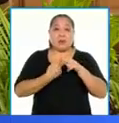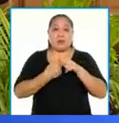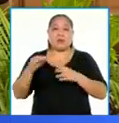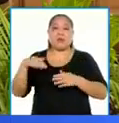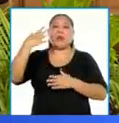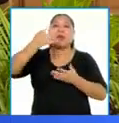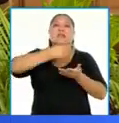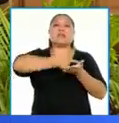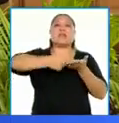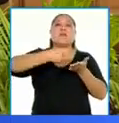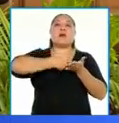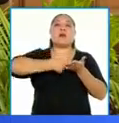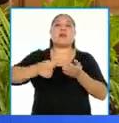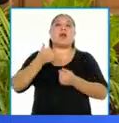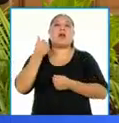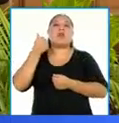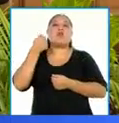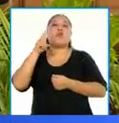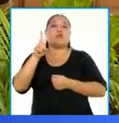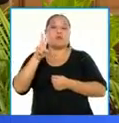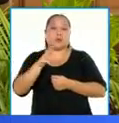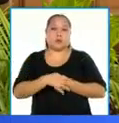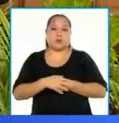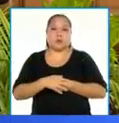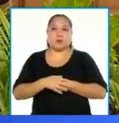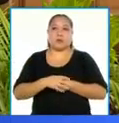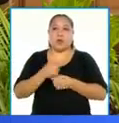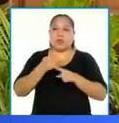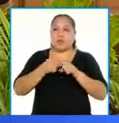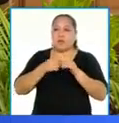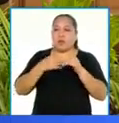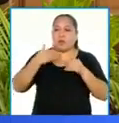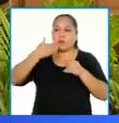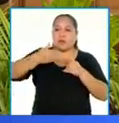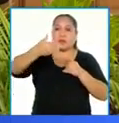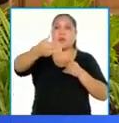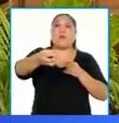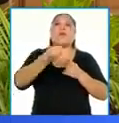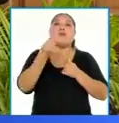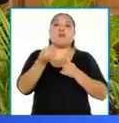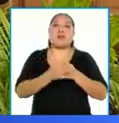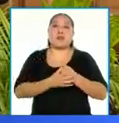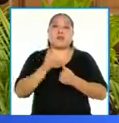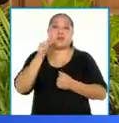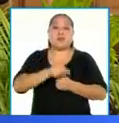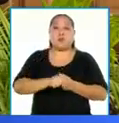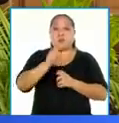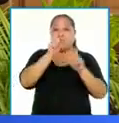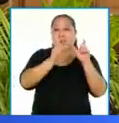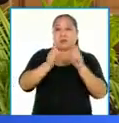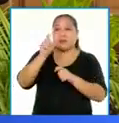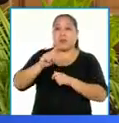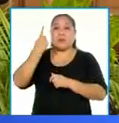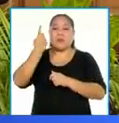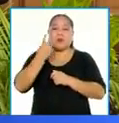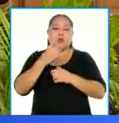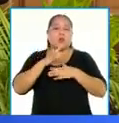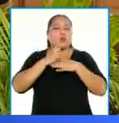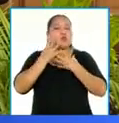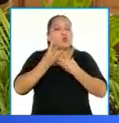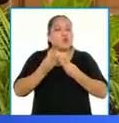12, o sea, hay una diferencia porque obviamente son casos que primero son